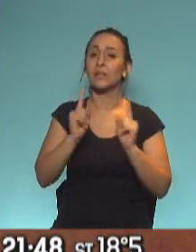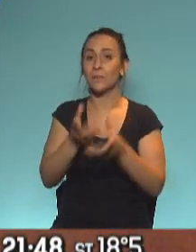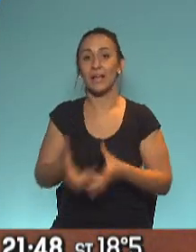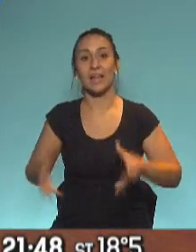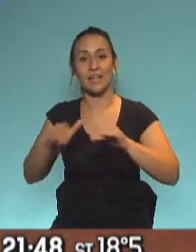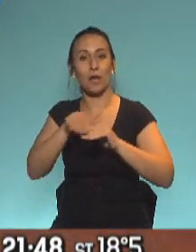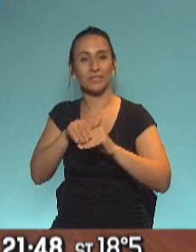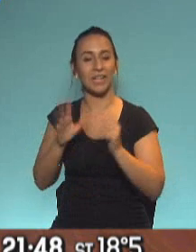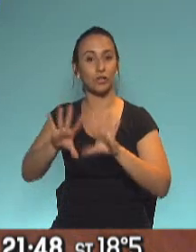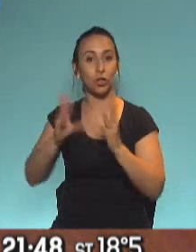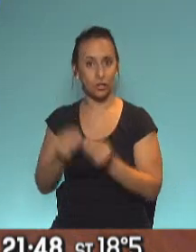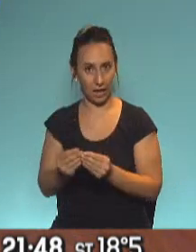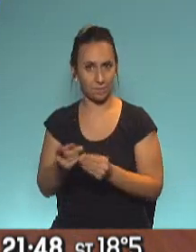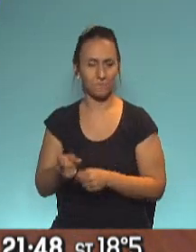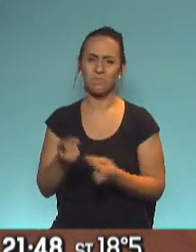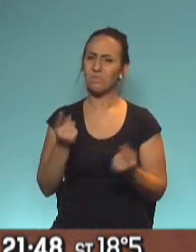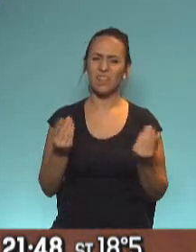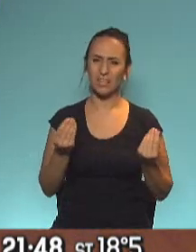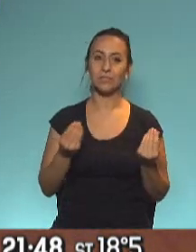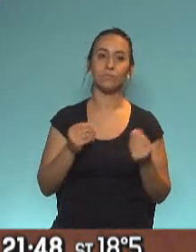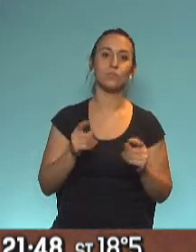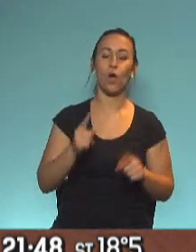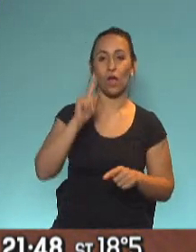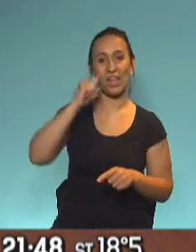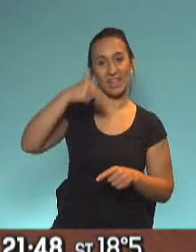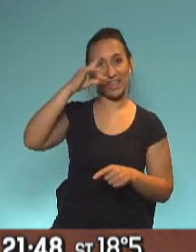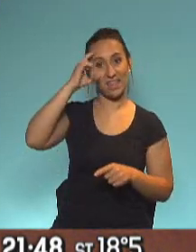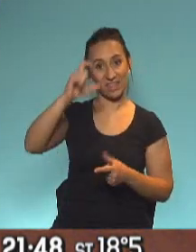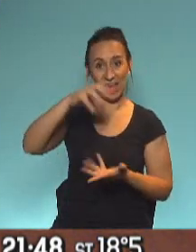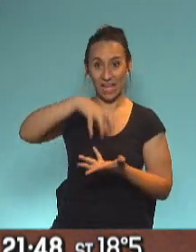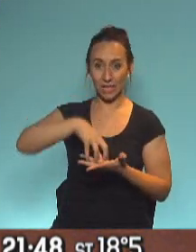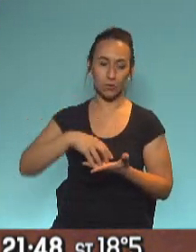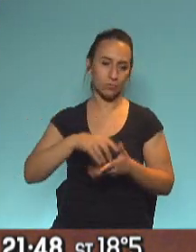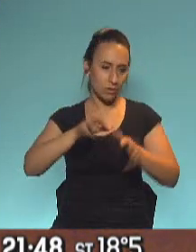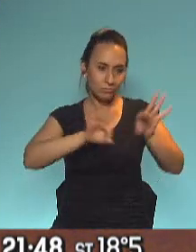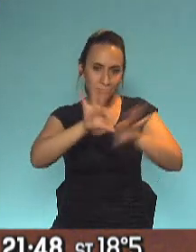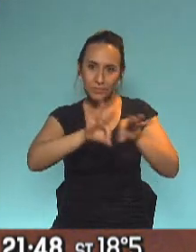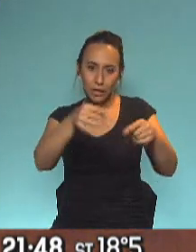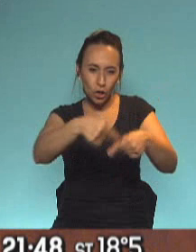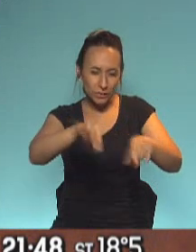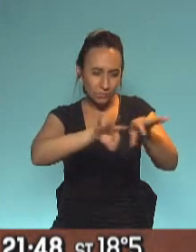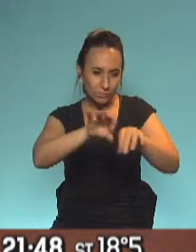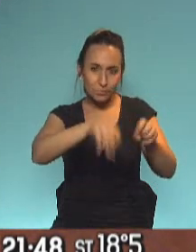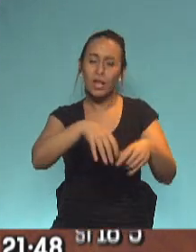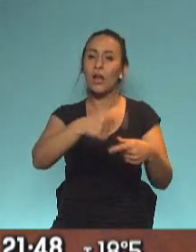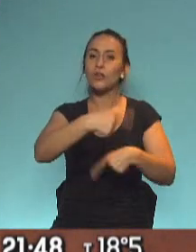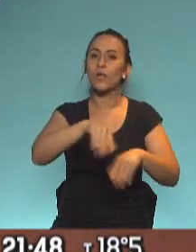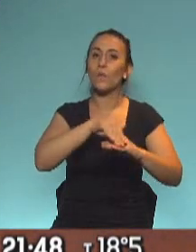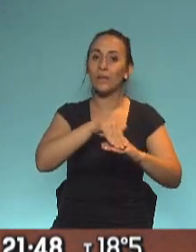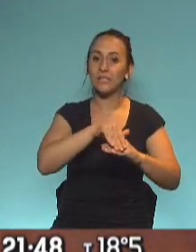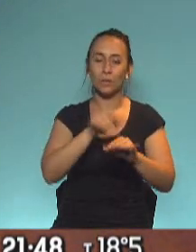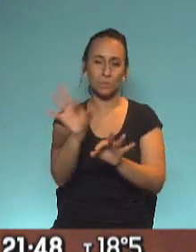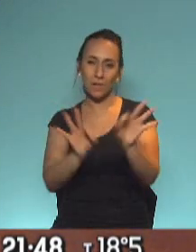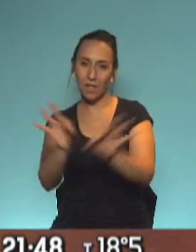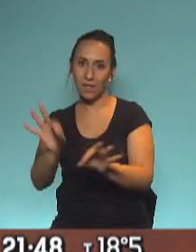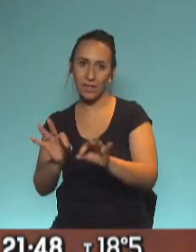aquellas canastas justamente que se encarga de armar el INDEC, y lo que hacen es medir la línea de pobreza y la línea de